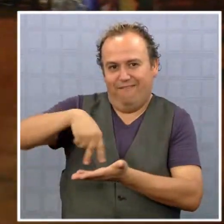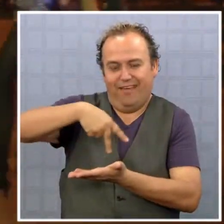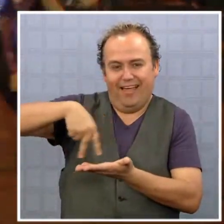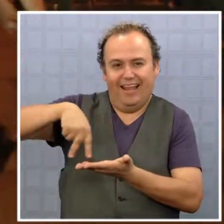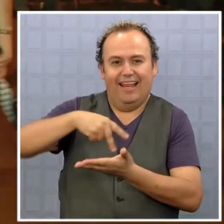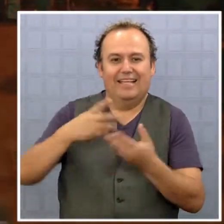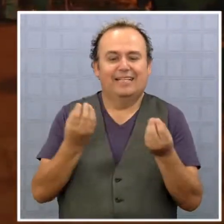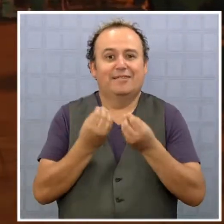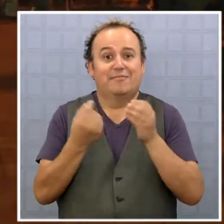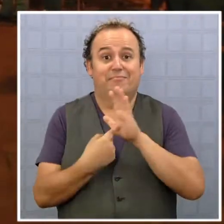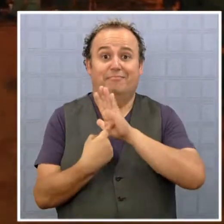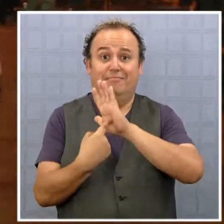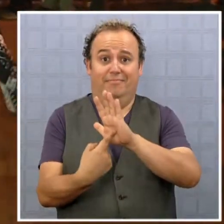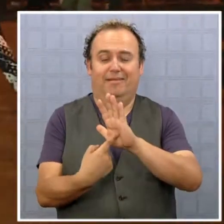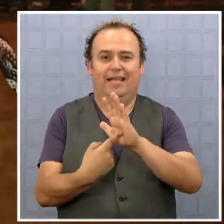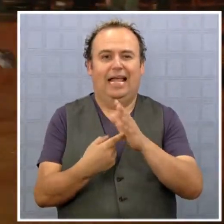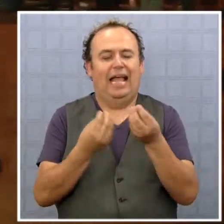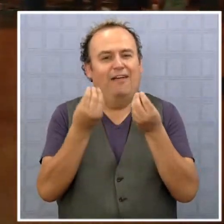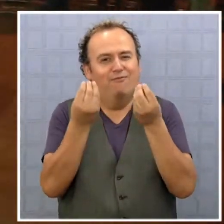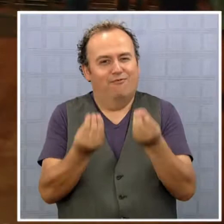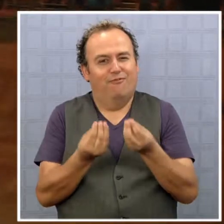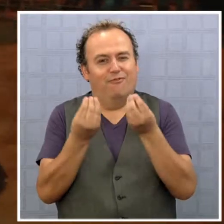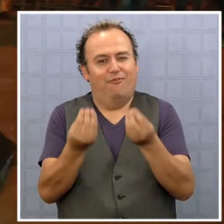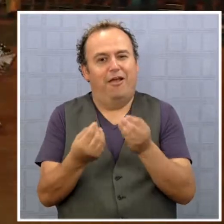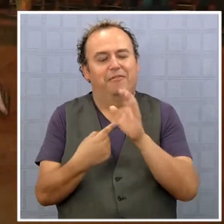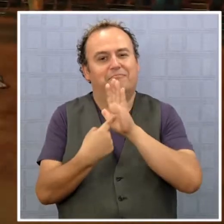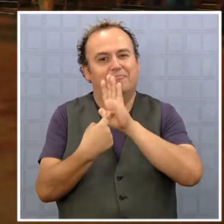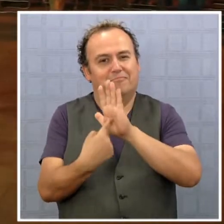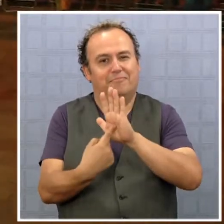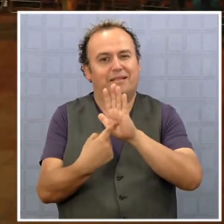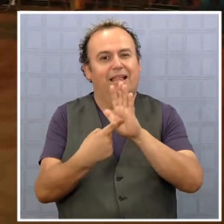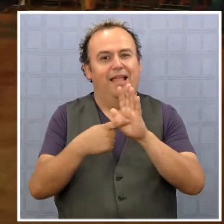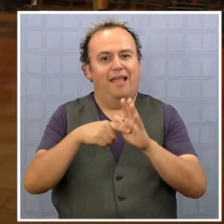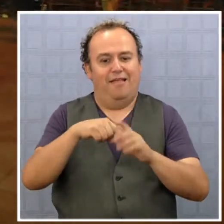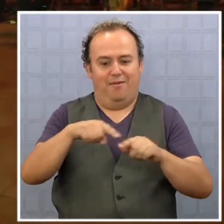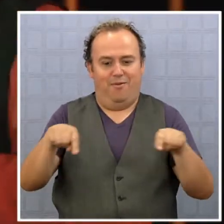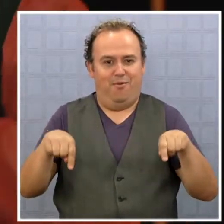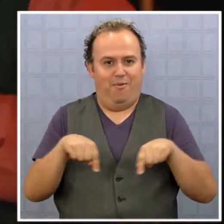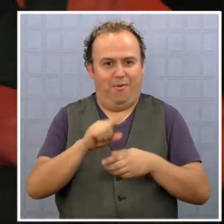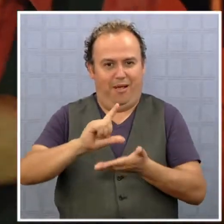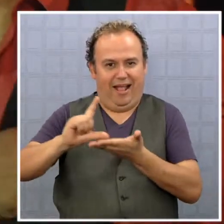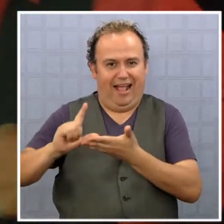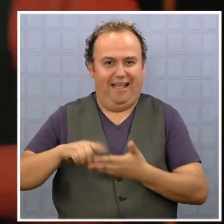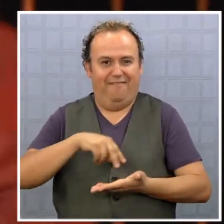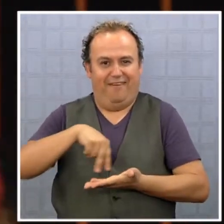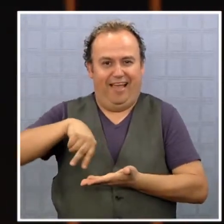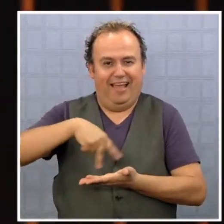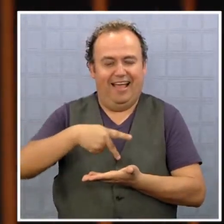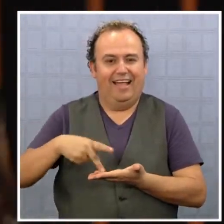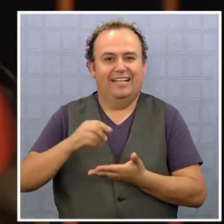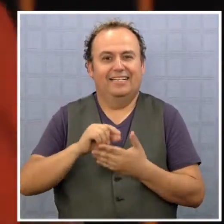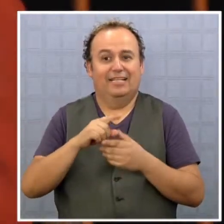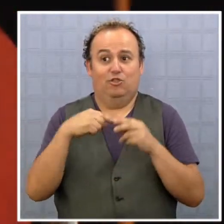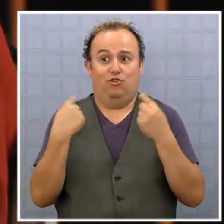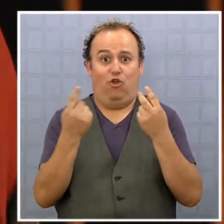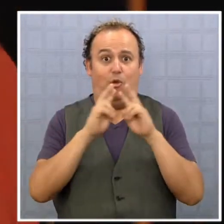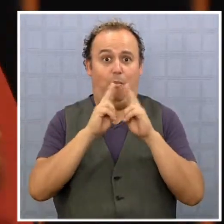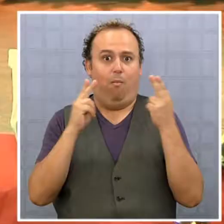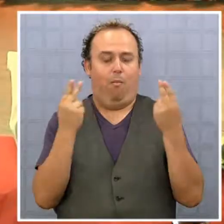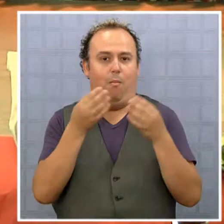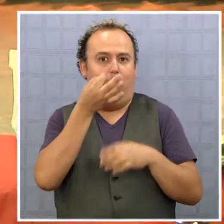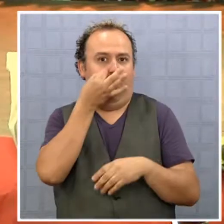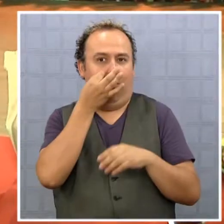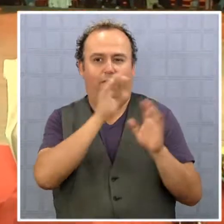escena, dando como resultado una buena presentación sobre la pista. Un evento donde el público respondió